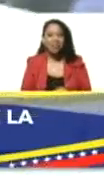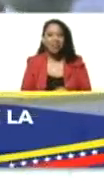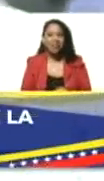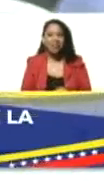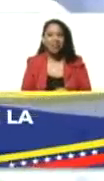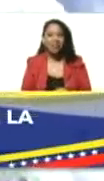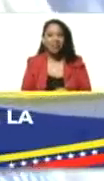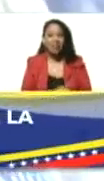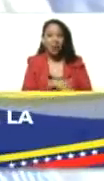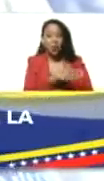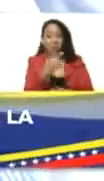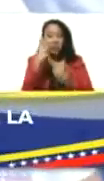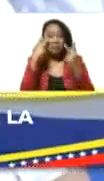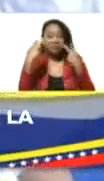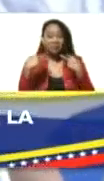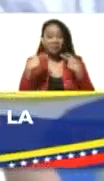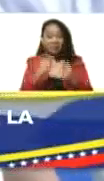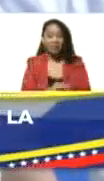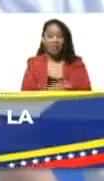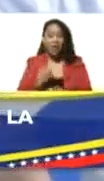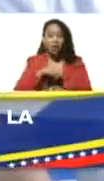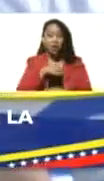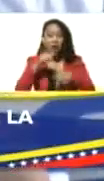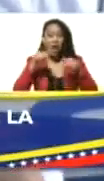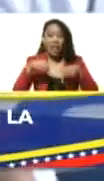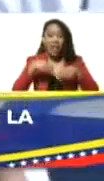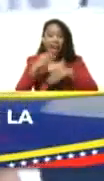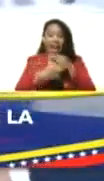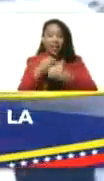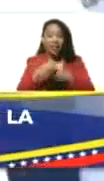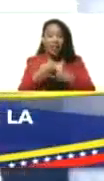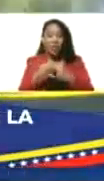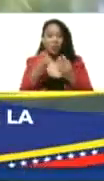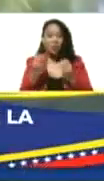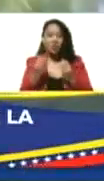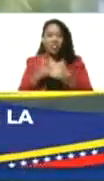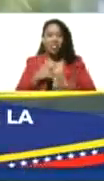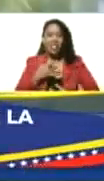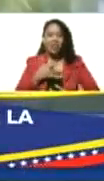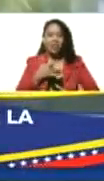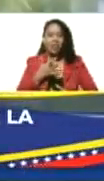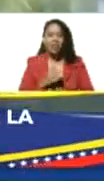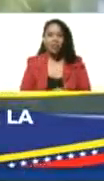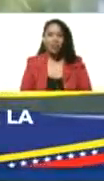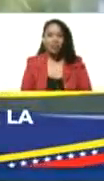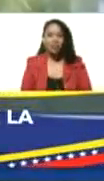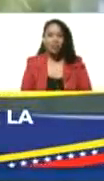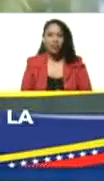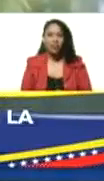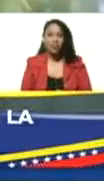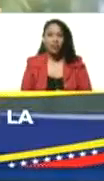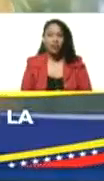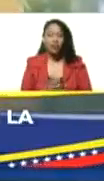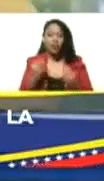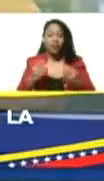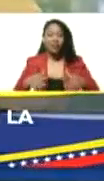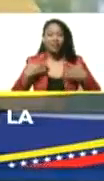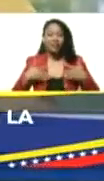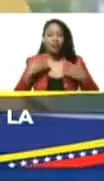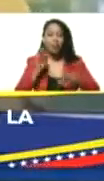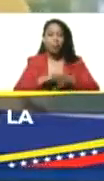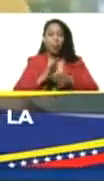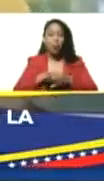Bueno, para que ustedes vean que nosotros estamos hechos de puro sentimiento, pura emoción. Por eso es que